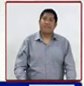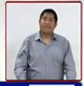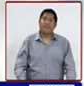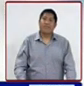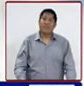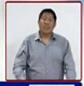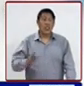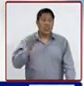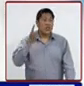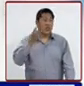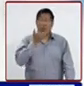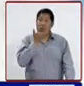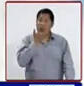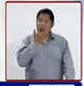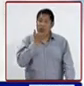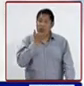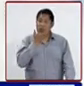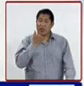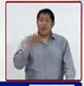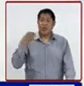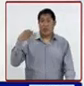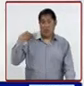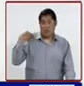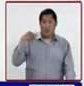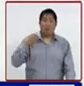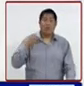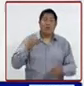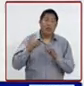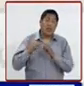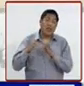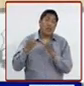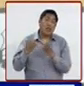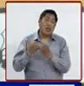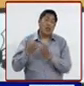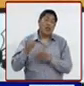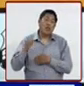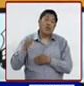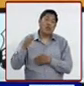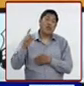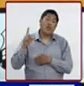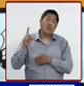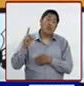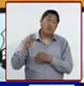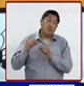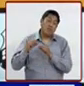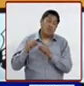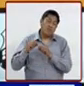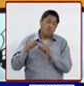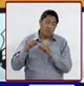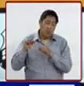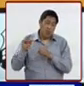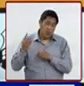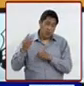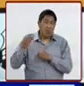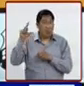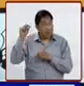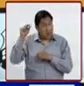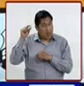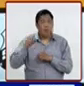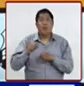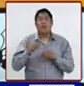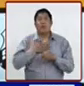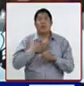Sé lo que conlleva ser el capitán de la sub-20, entonces lo llevo con una tranquilidad muy grande, confiando en todos mis